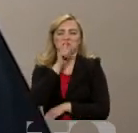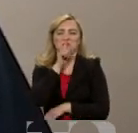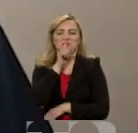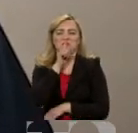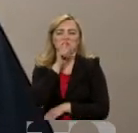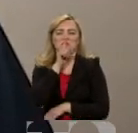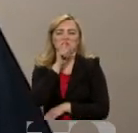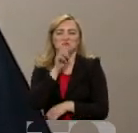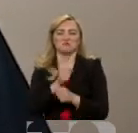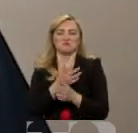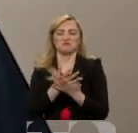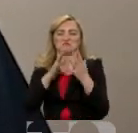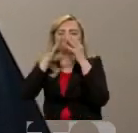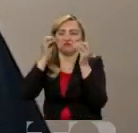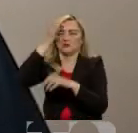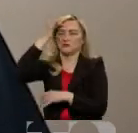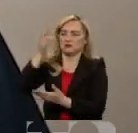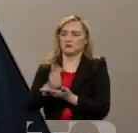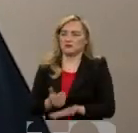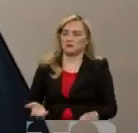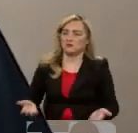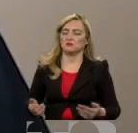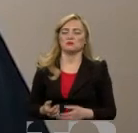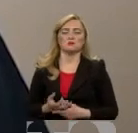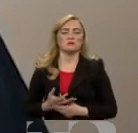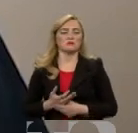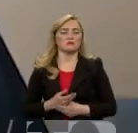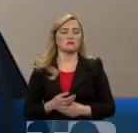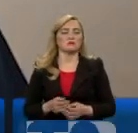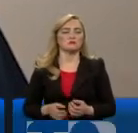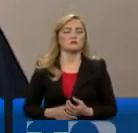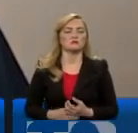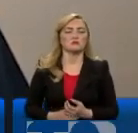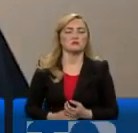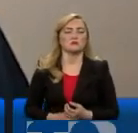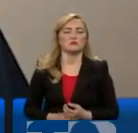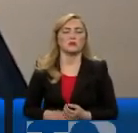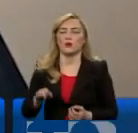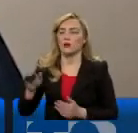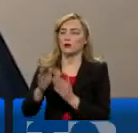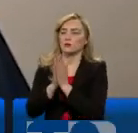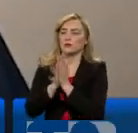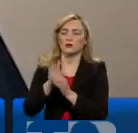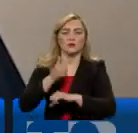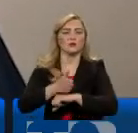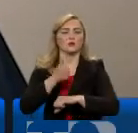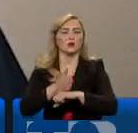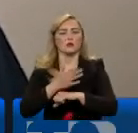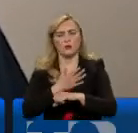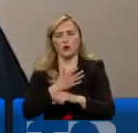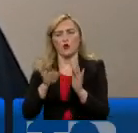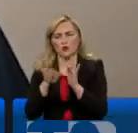que no lo entendemos, no lo comprendemos por qué lo han manejado de esta forma. Hemos pedido involucrarnos con las autoridades para